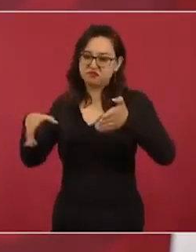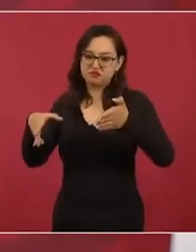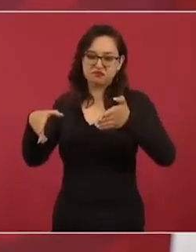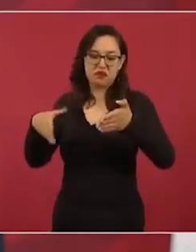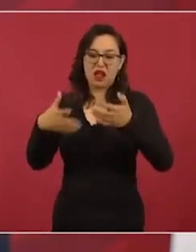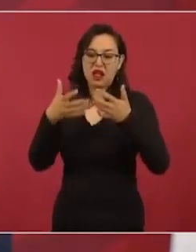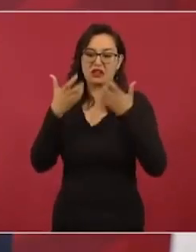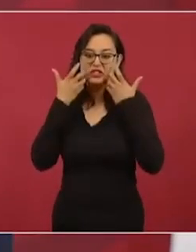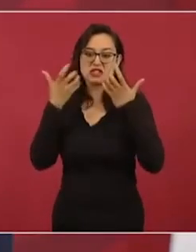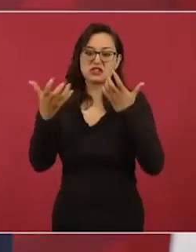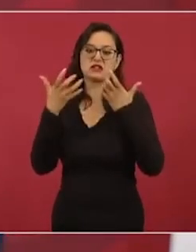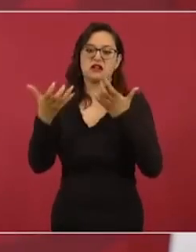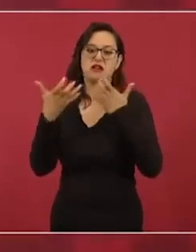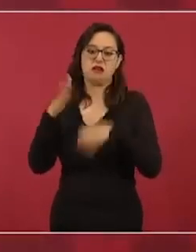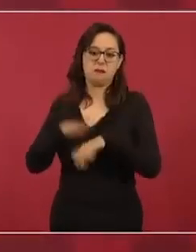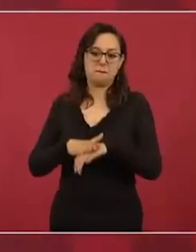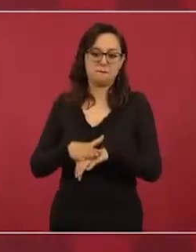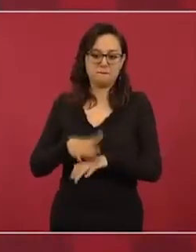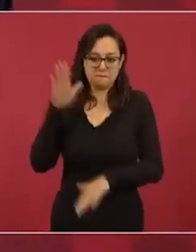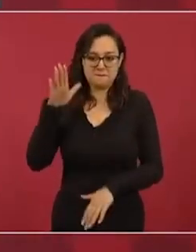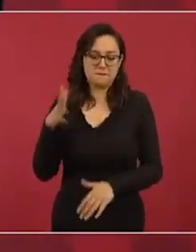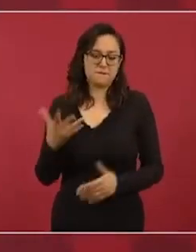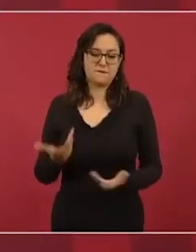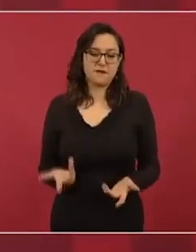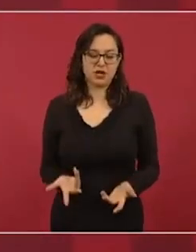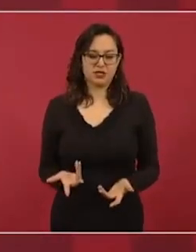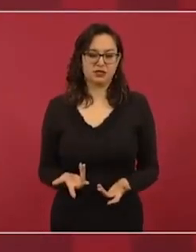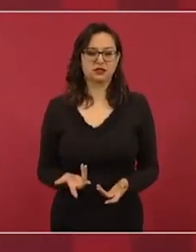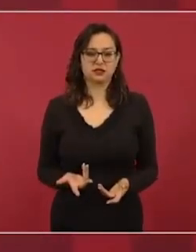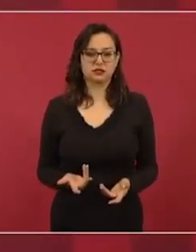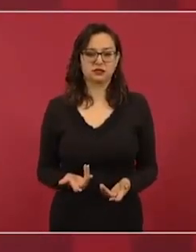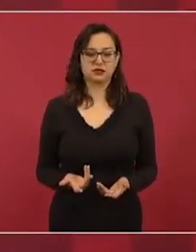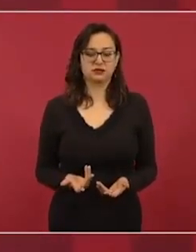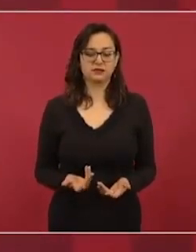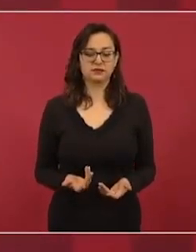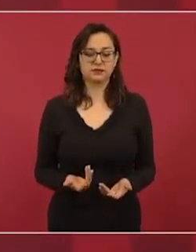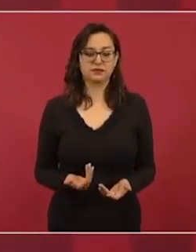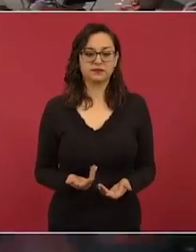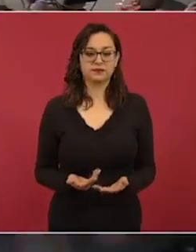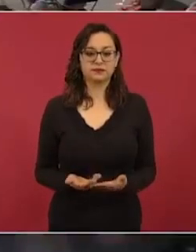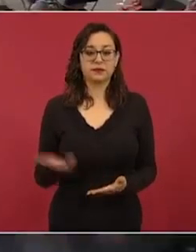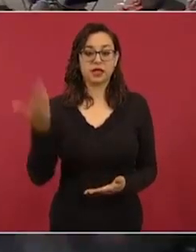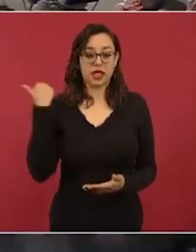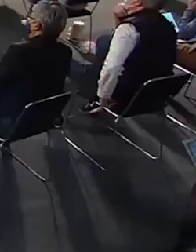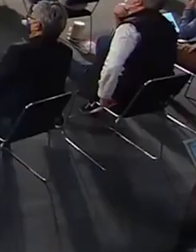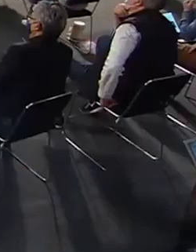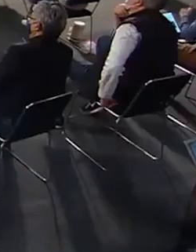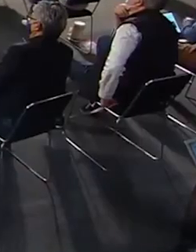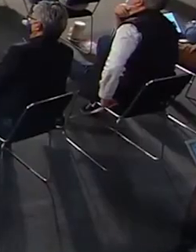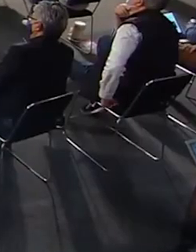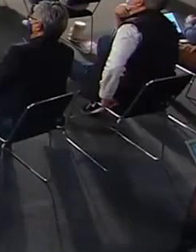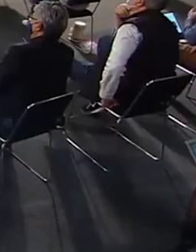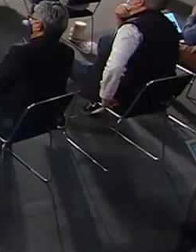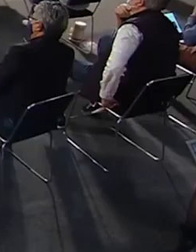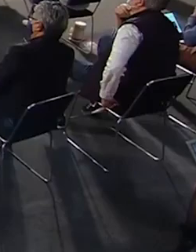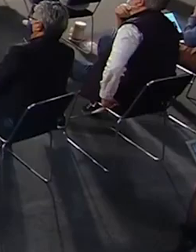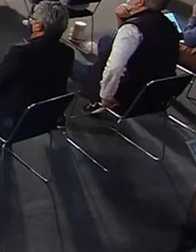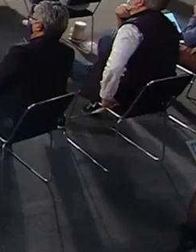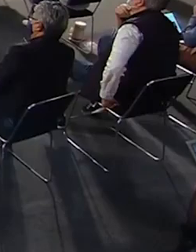es ambición, lo que les decía Hidalgo a quienes lo estaban